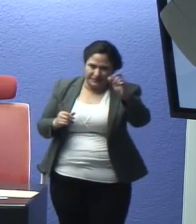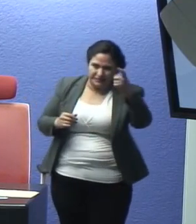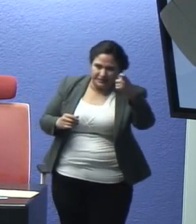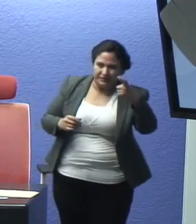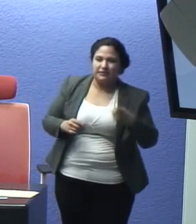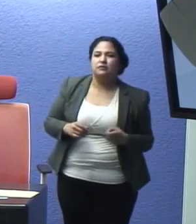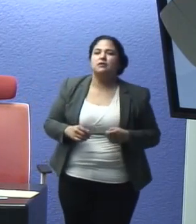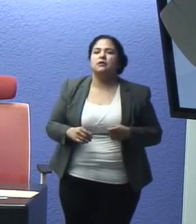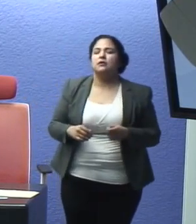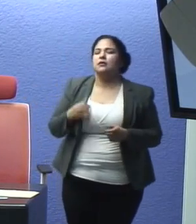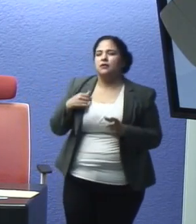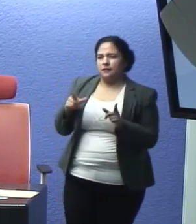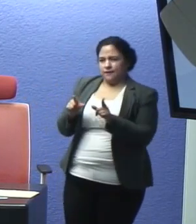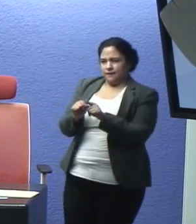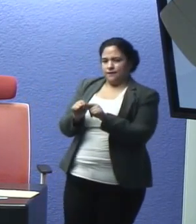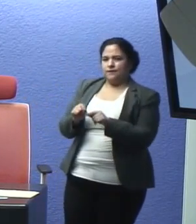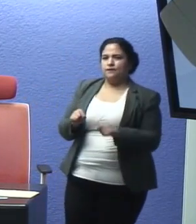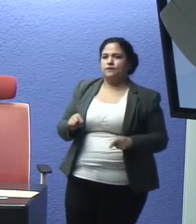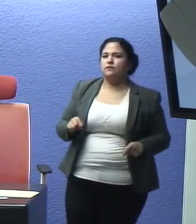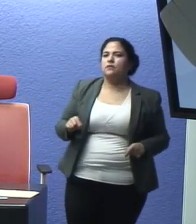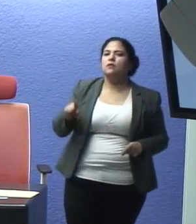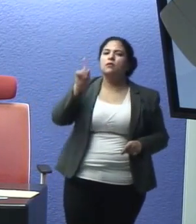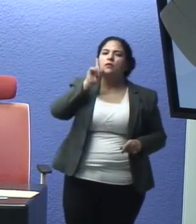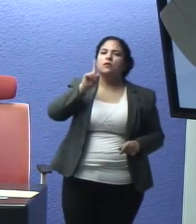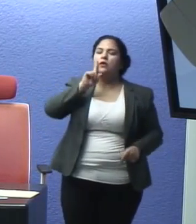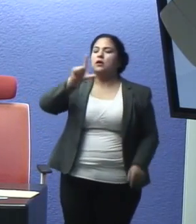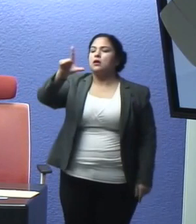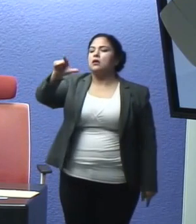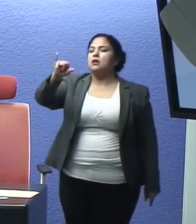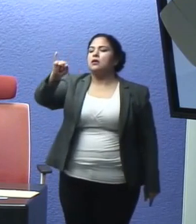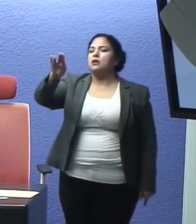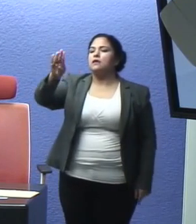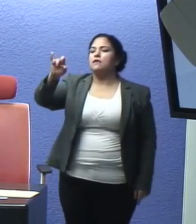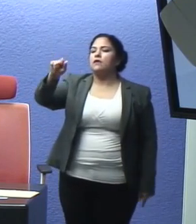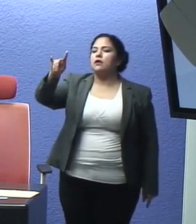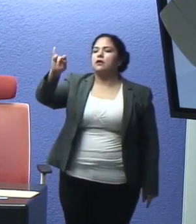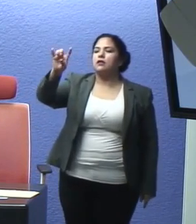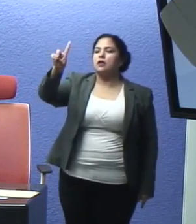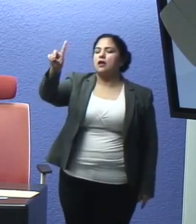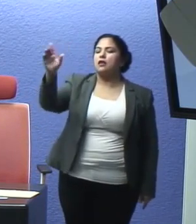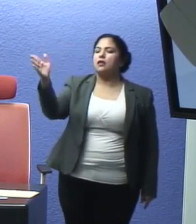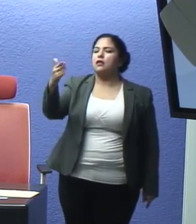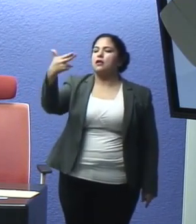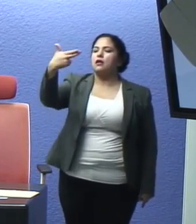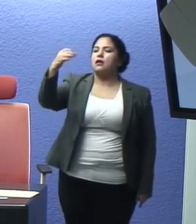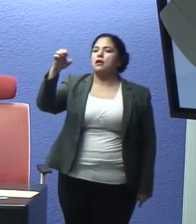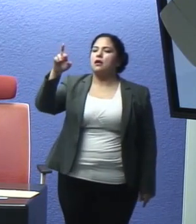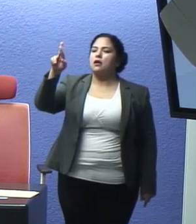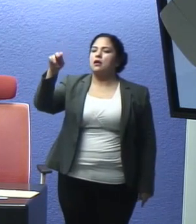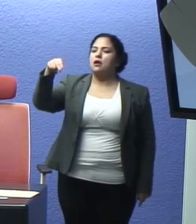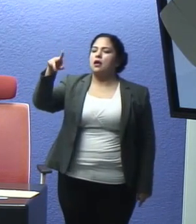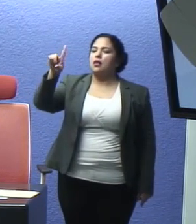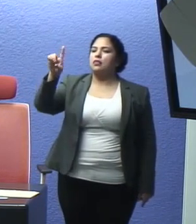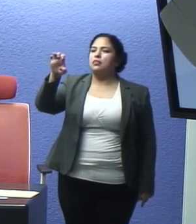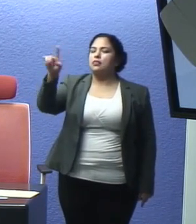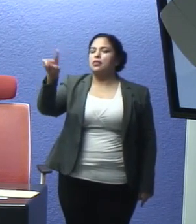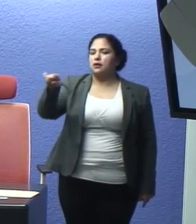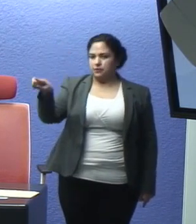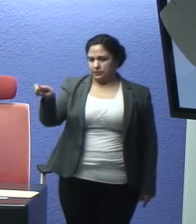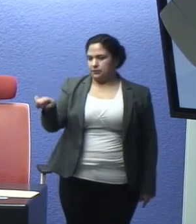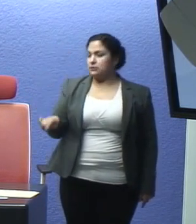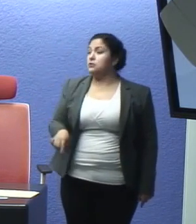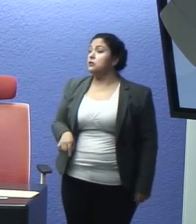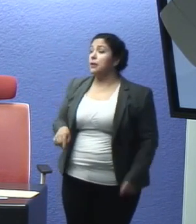Perdón, brevemente, muchas gracias. Libertad Hernández. Bueno, felicidades a todos por las ponencias.